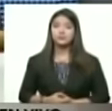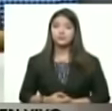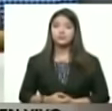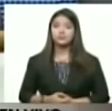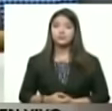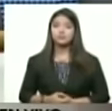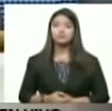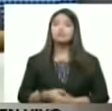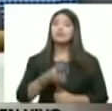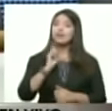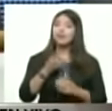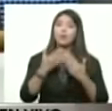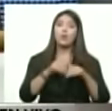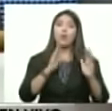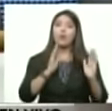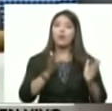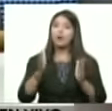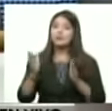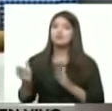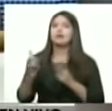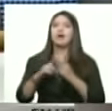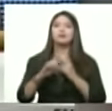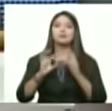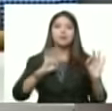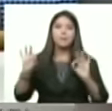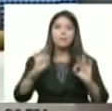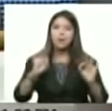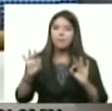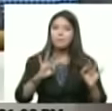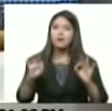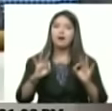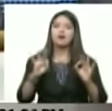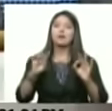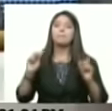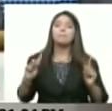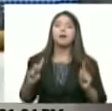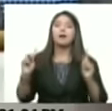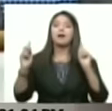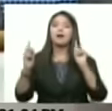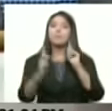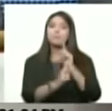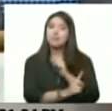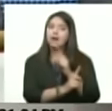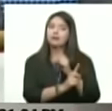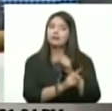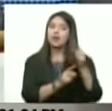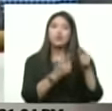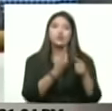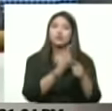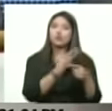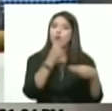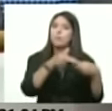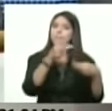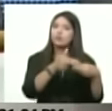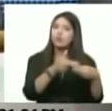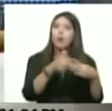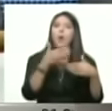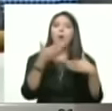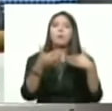se organice, se prepare para sustituir al petróleo de manera